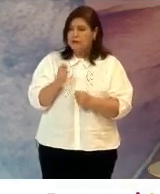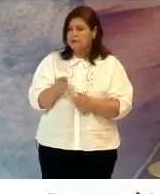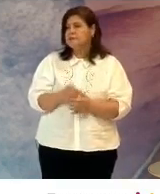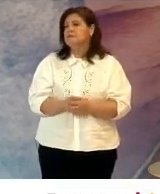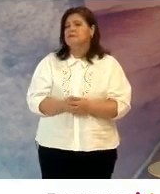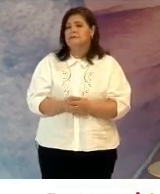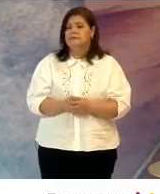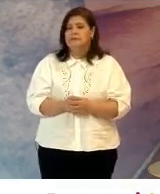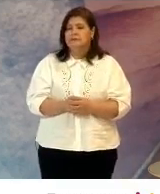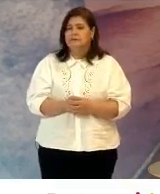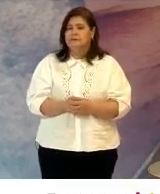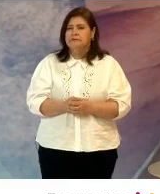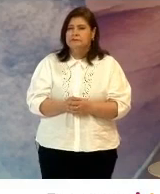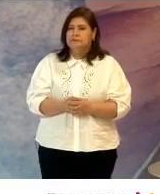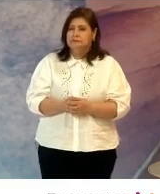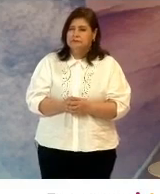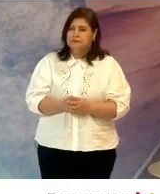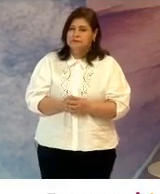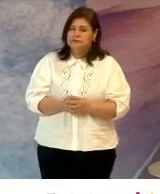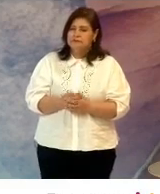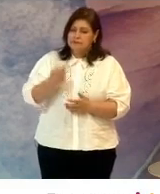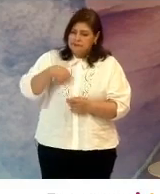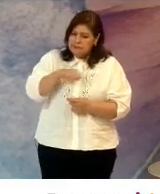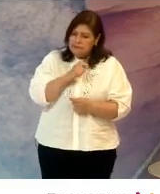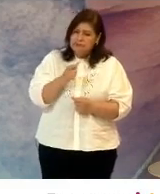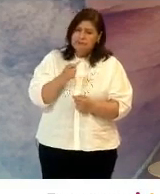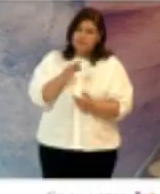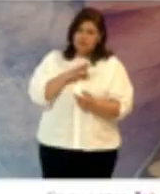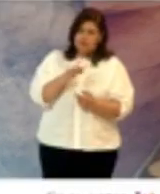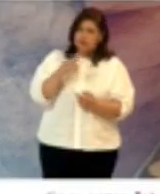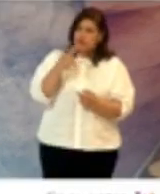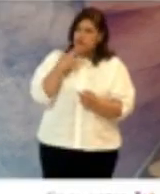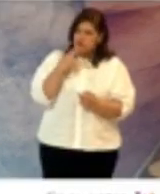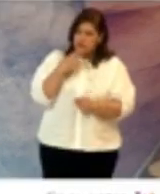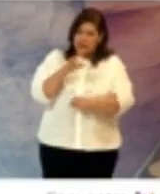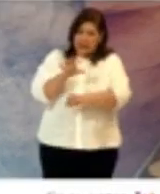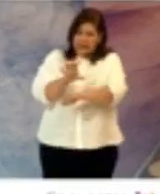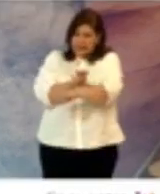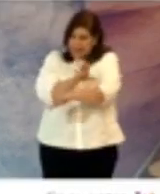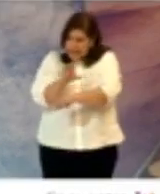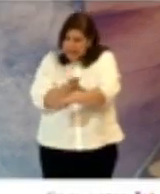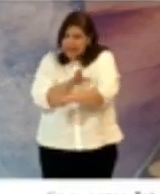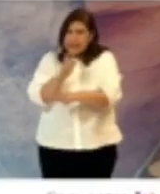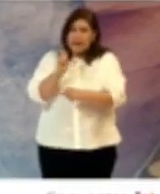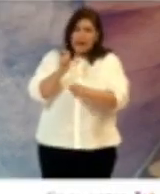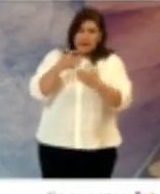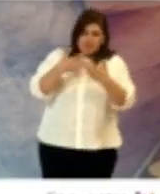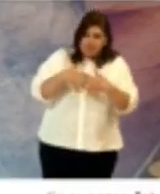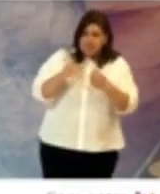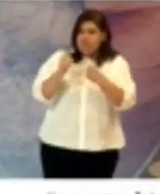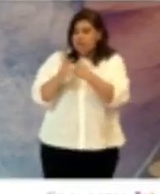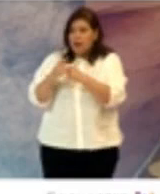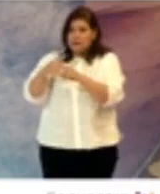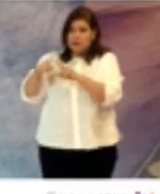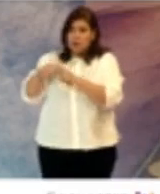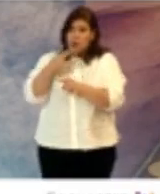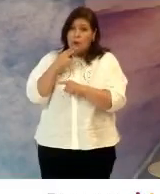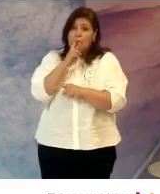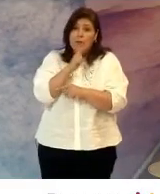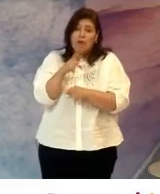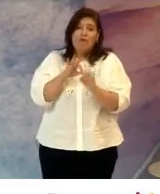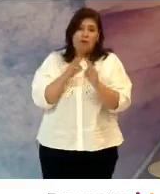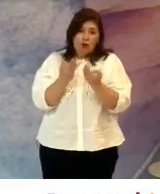cuando hablamos de los recursos, el mejor uso de la energía, etcétera, después tenemos